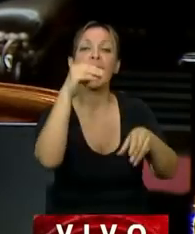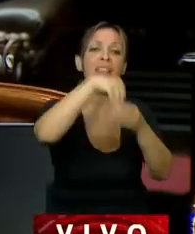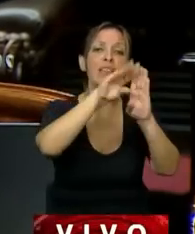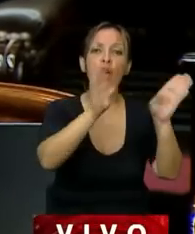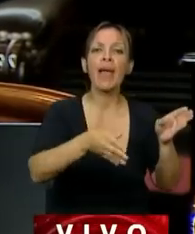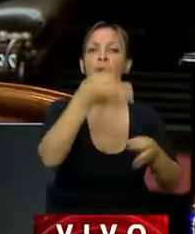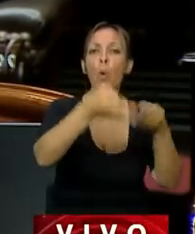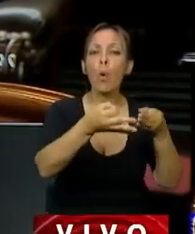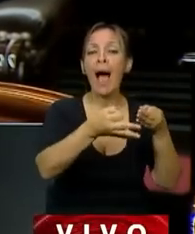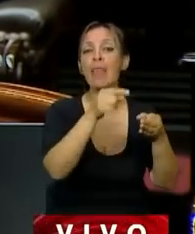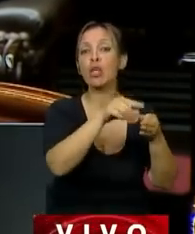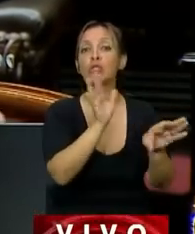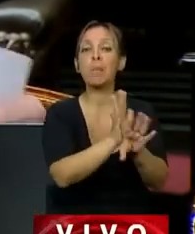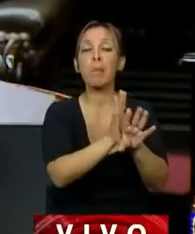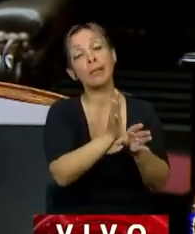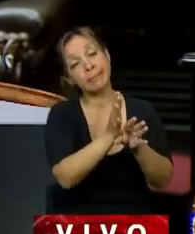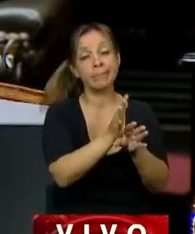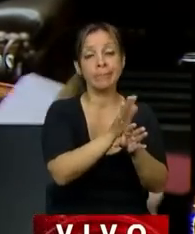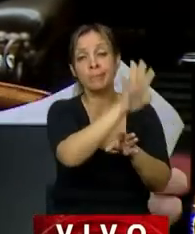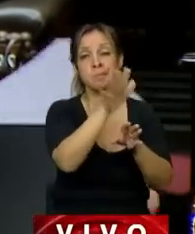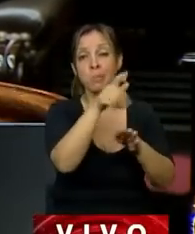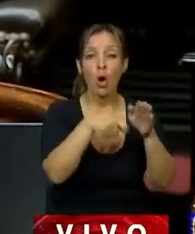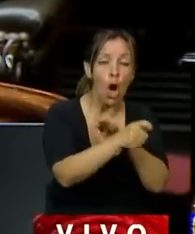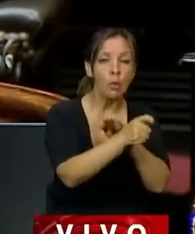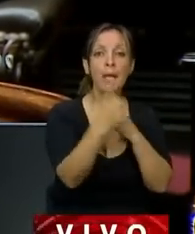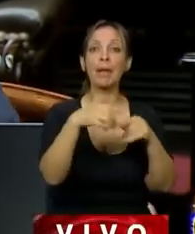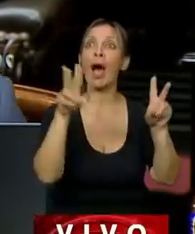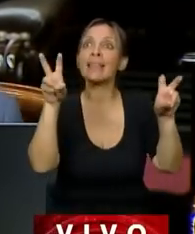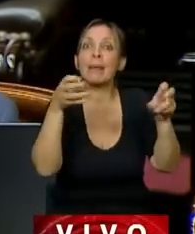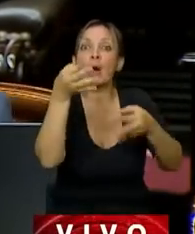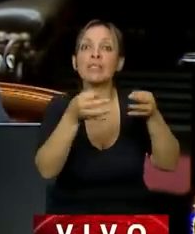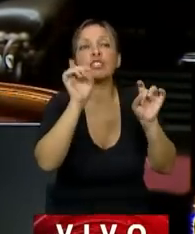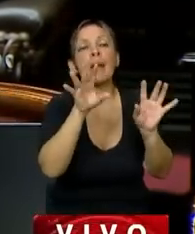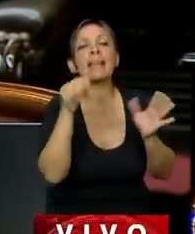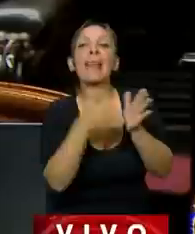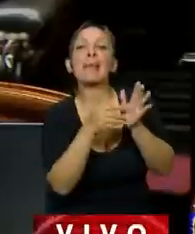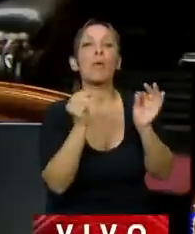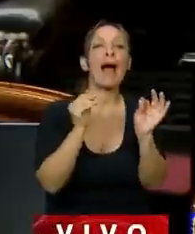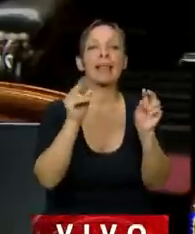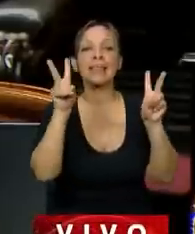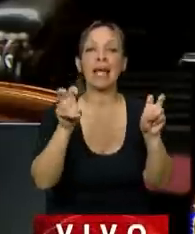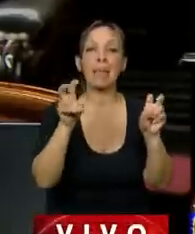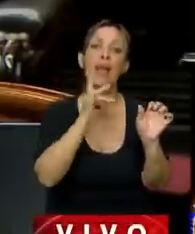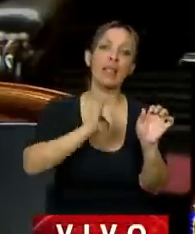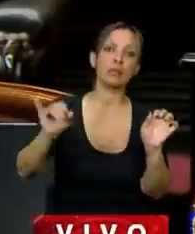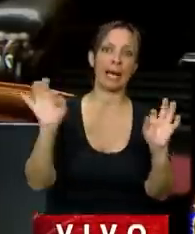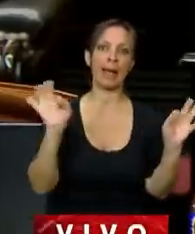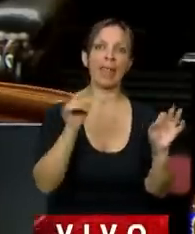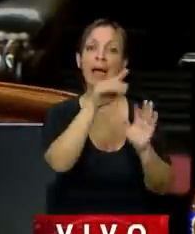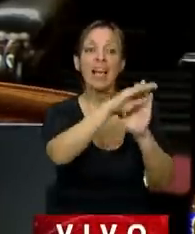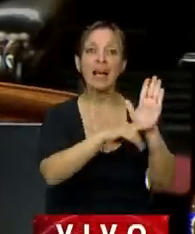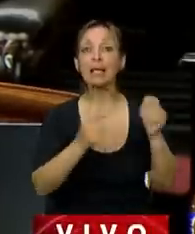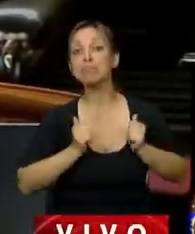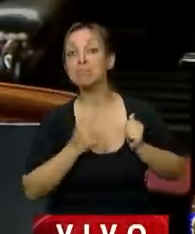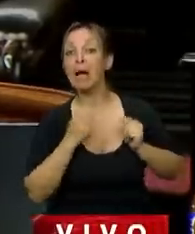que supuestamente son juzgados medio corruptos, pero nos metemos con la justicia solamente para algunas cosas, no denunciamos a nadie y ese ranking lo